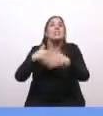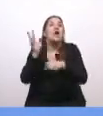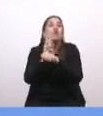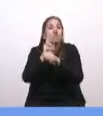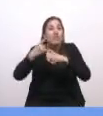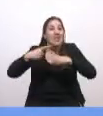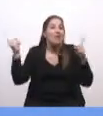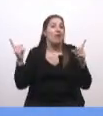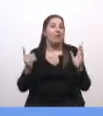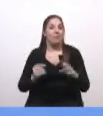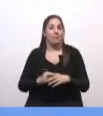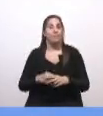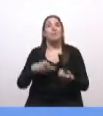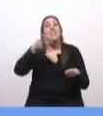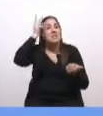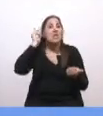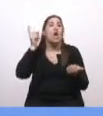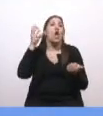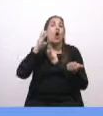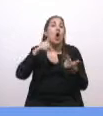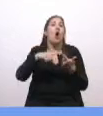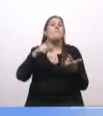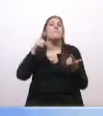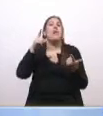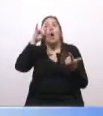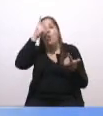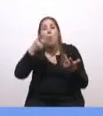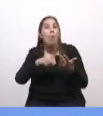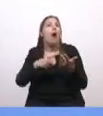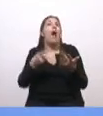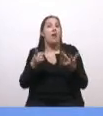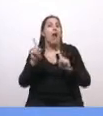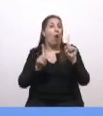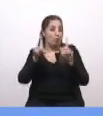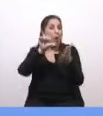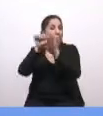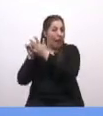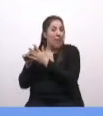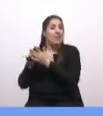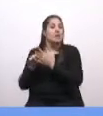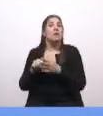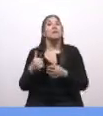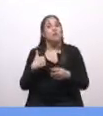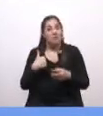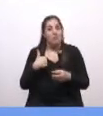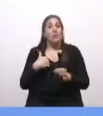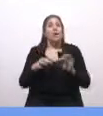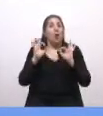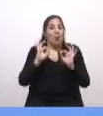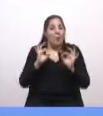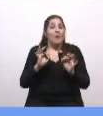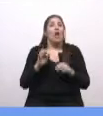inclusión social chile colombia uruguay son algunos de ellos y de hecho hemos recorrido hoy el recorrido a lo largo de